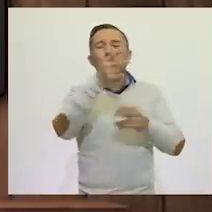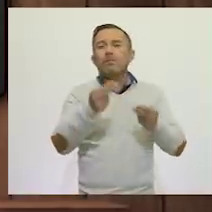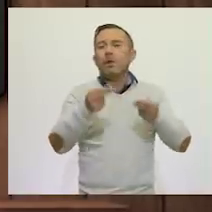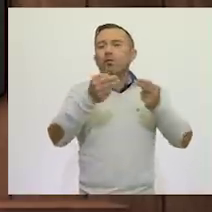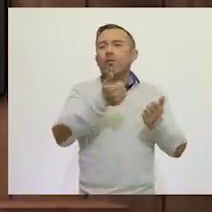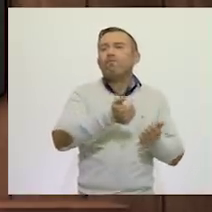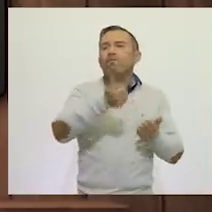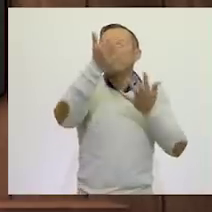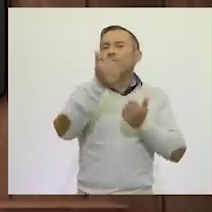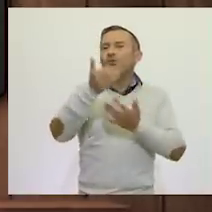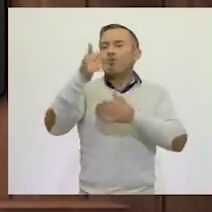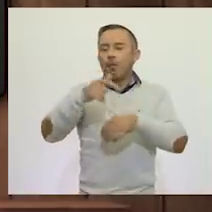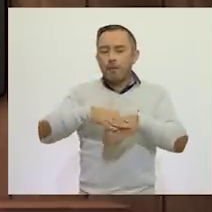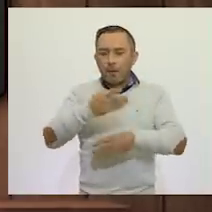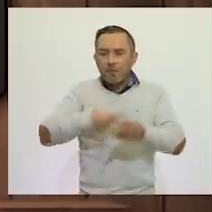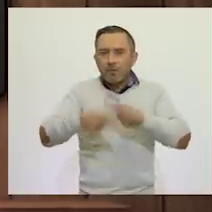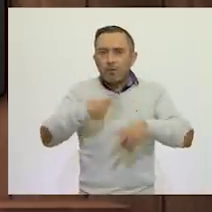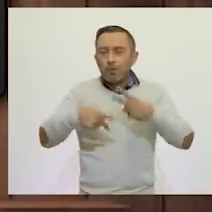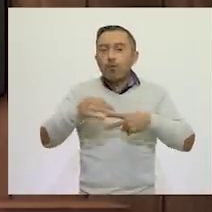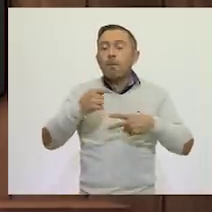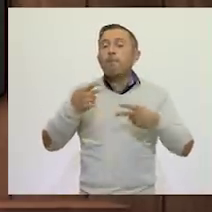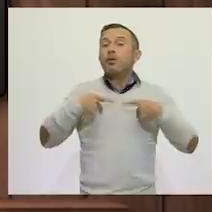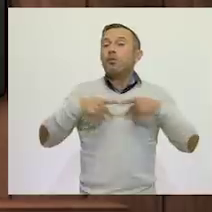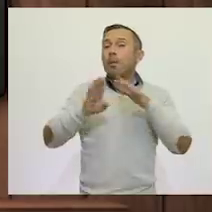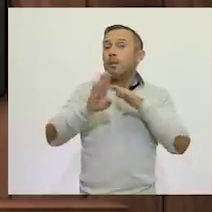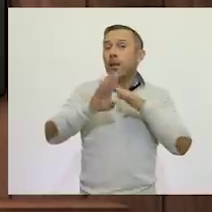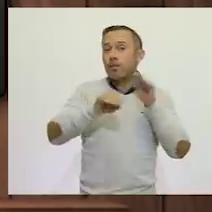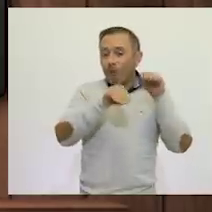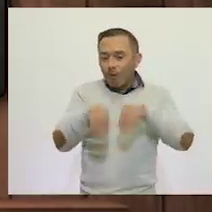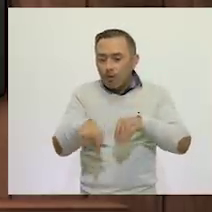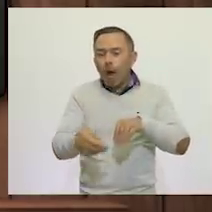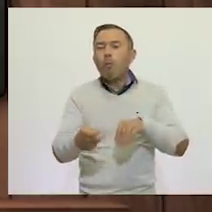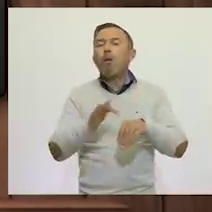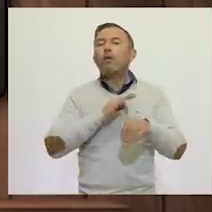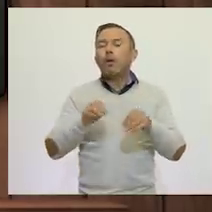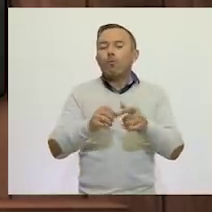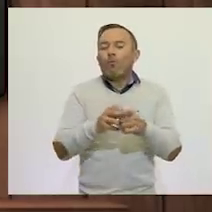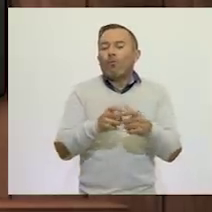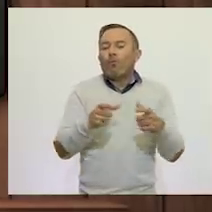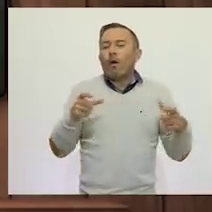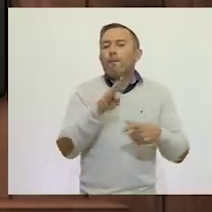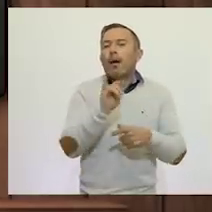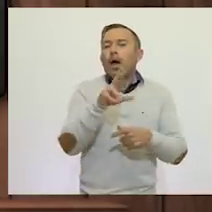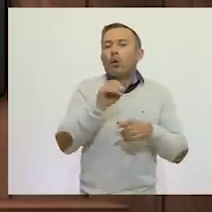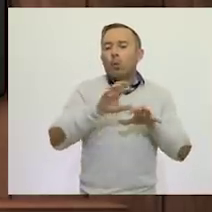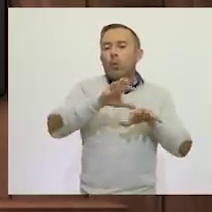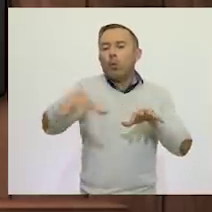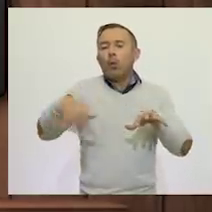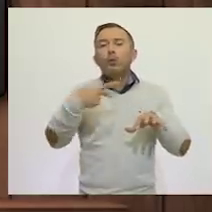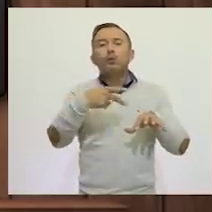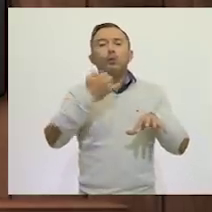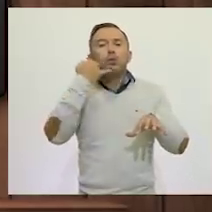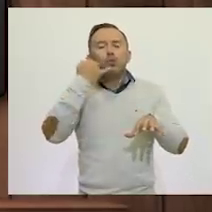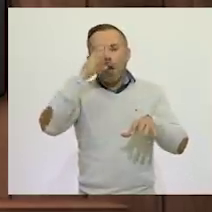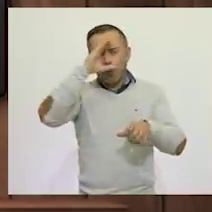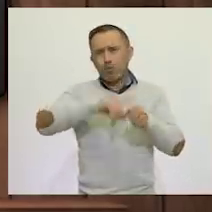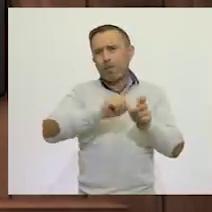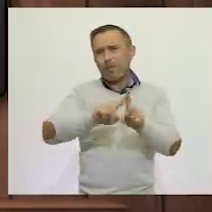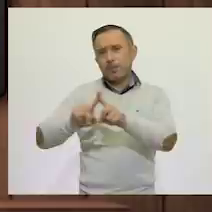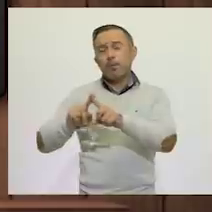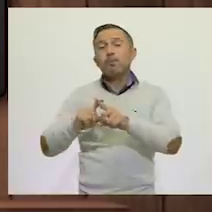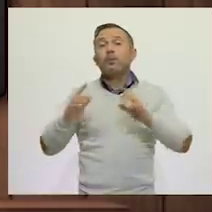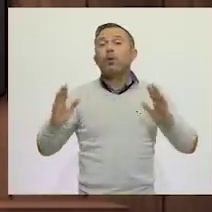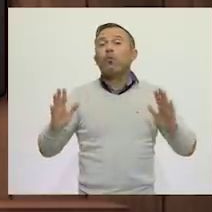recibía migrantes que fundaban sus propios barrios y conservaban su propia lengua. Era una ciudad multicultural. La arquitectura se basaba en